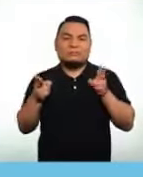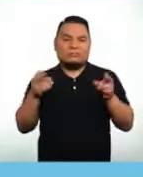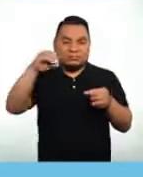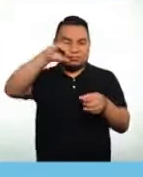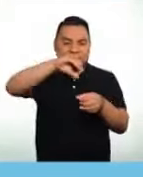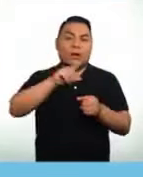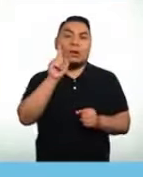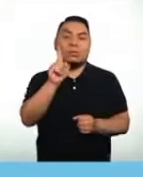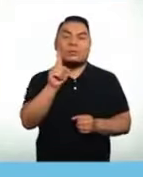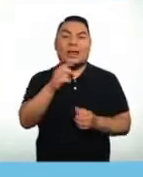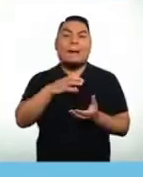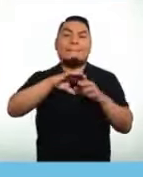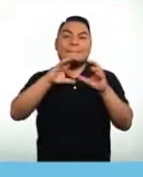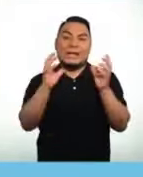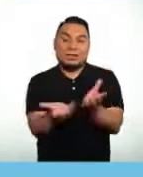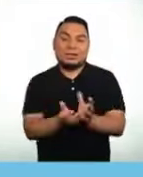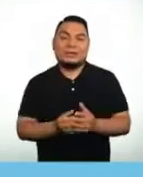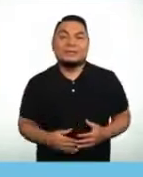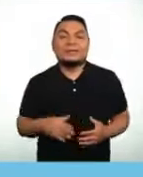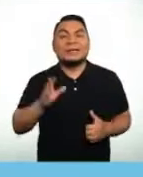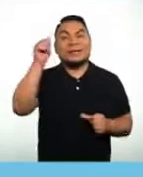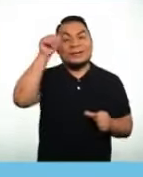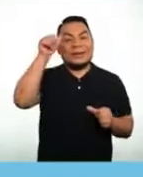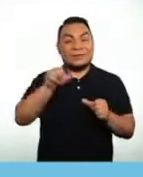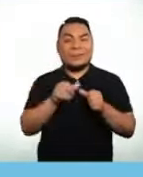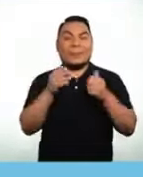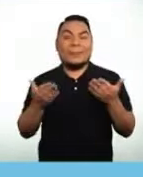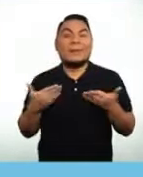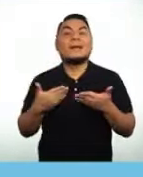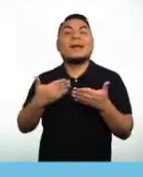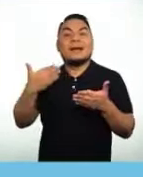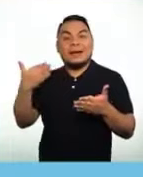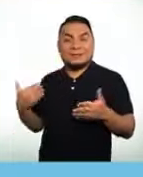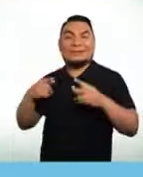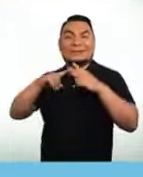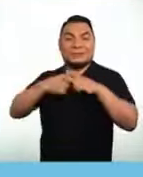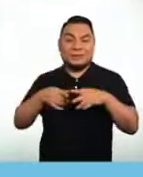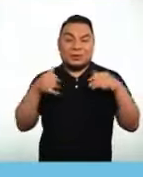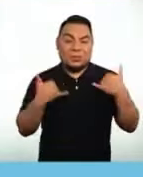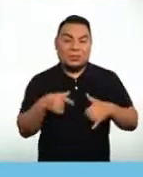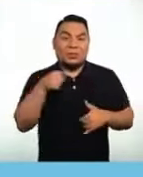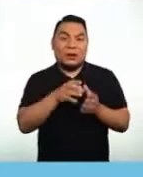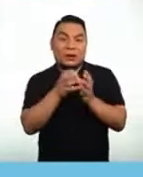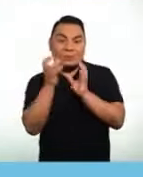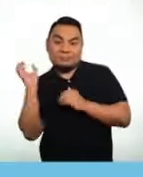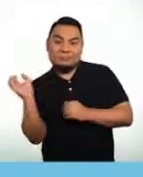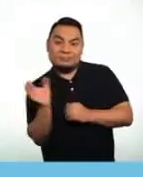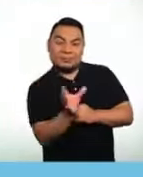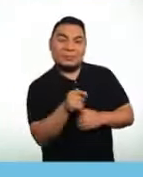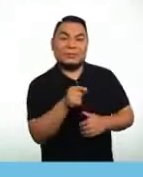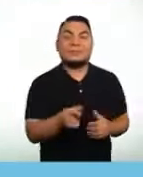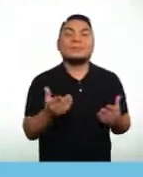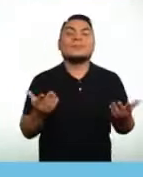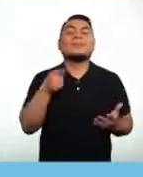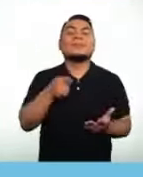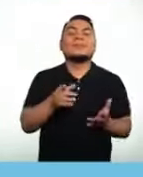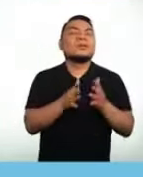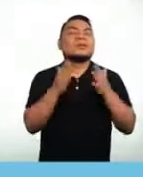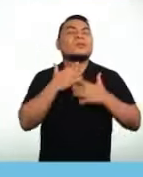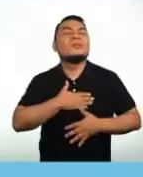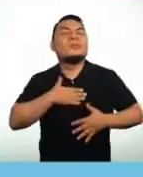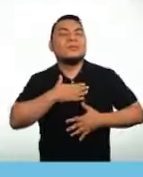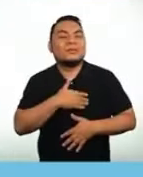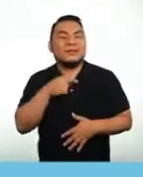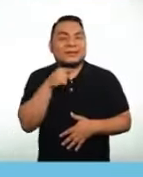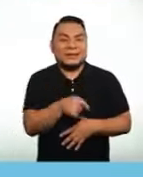de manguera y una pelota. Recuerden que antes de iniciar el juego del tumba botellas,